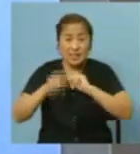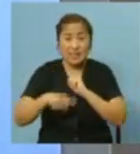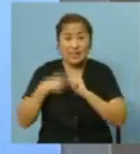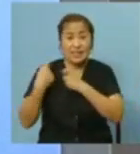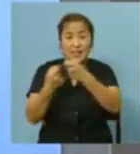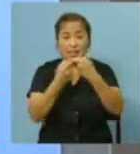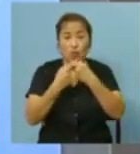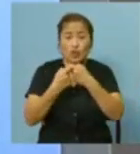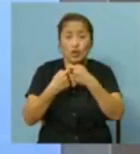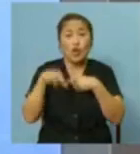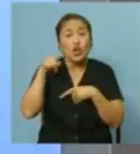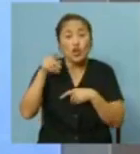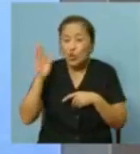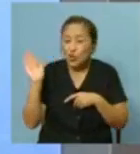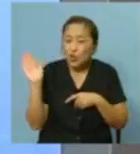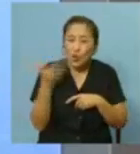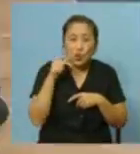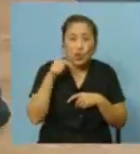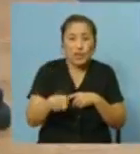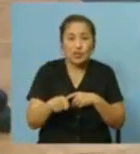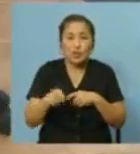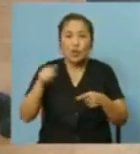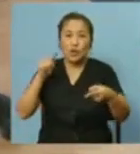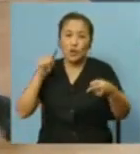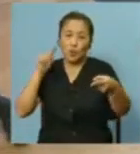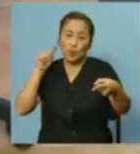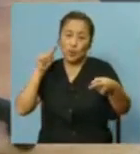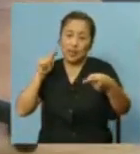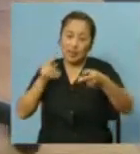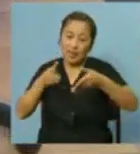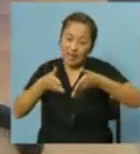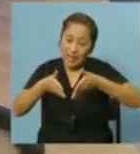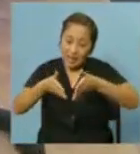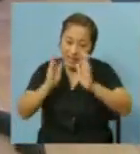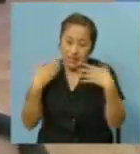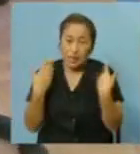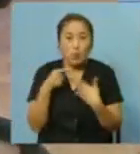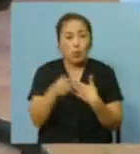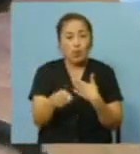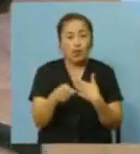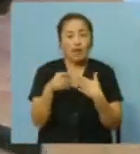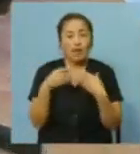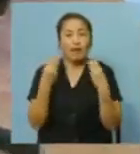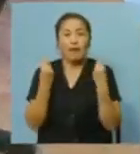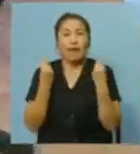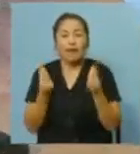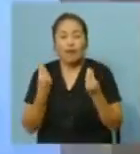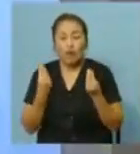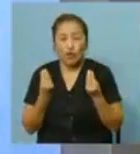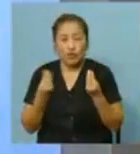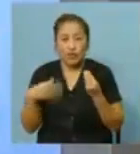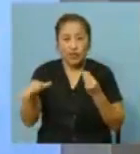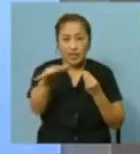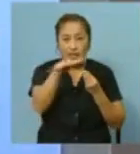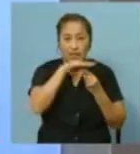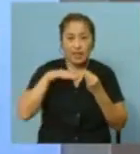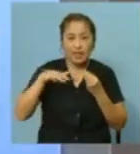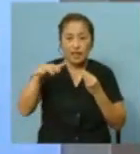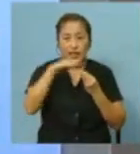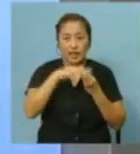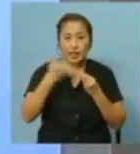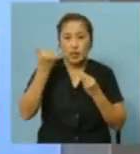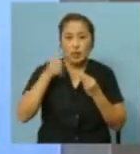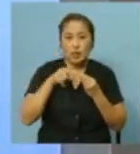paridad todo eso ha ido en una línea que ha permitido que el lugar que ocupábamos